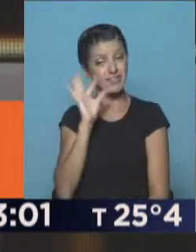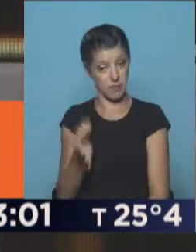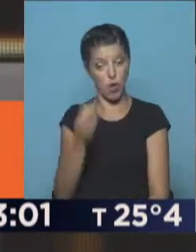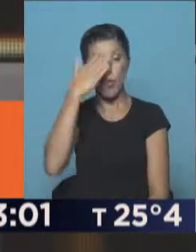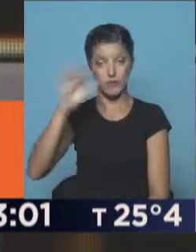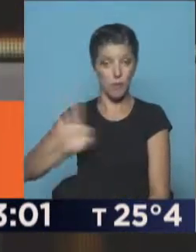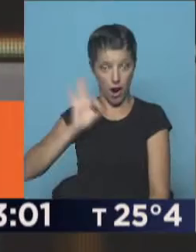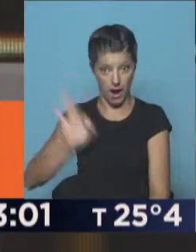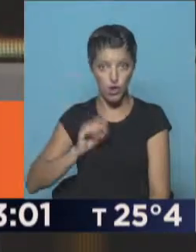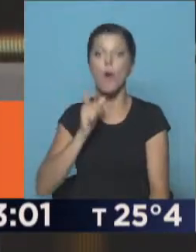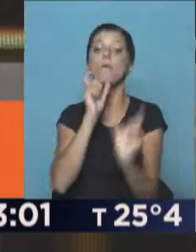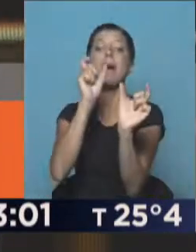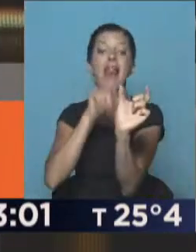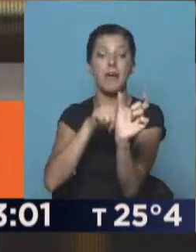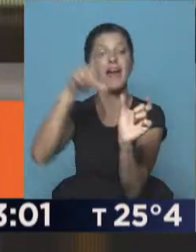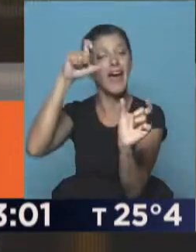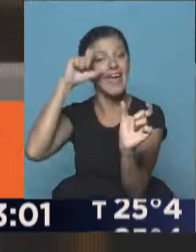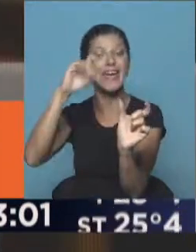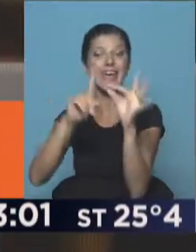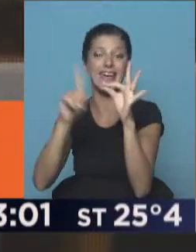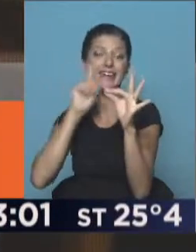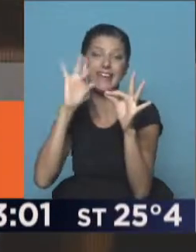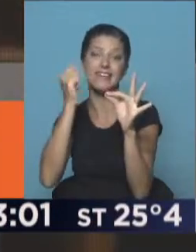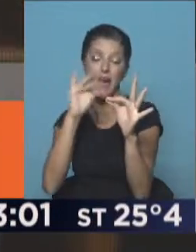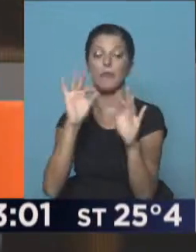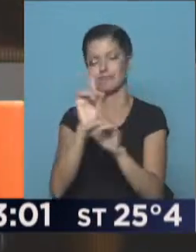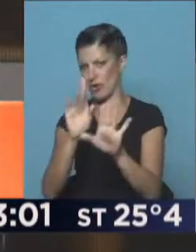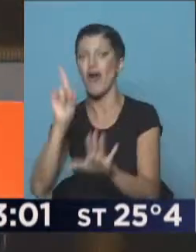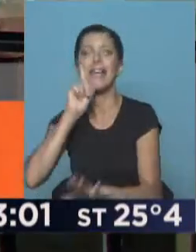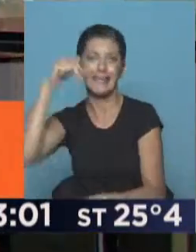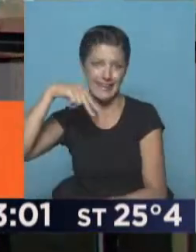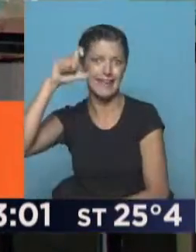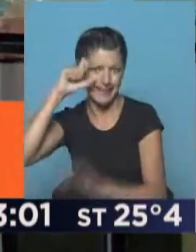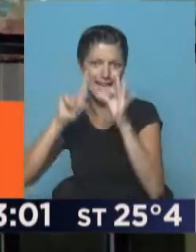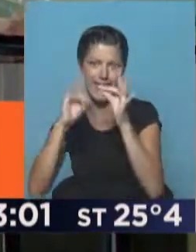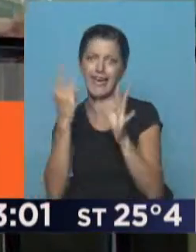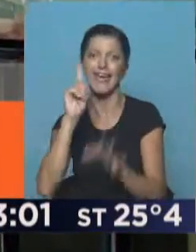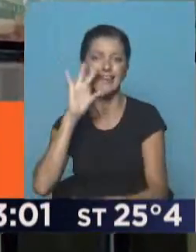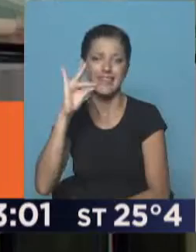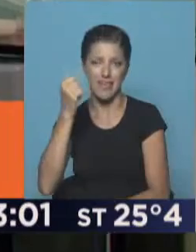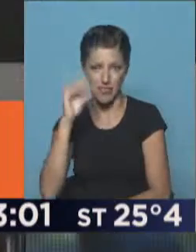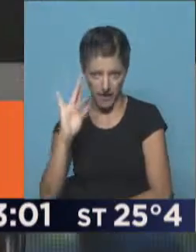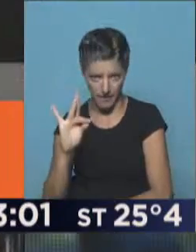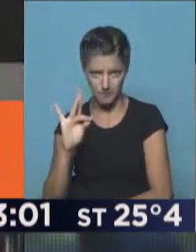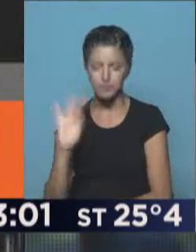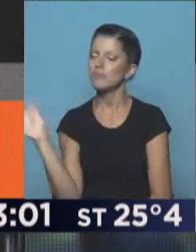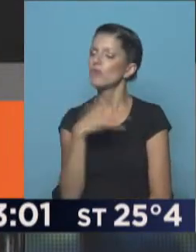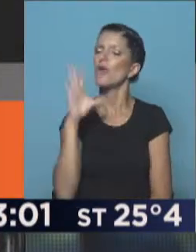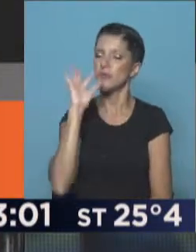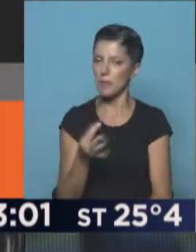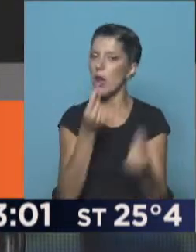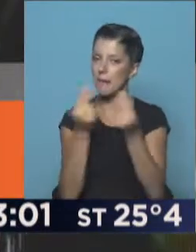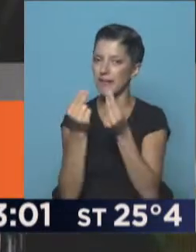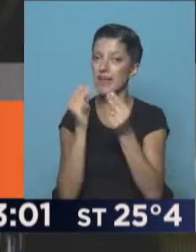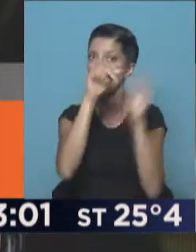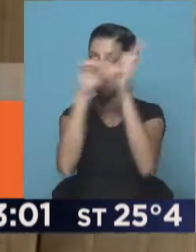es equidad, mejor dicho, inequidad. Y entonces lo que sí sabemos también es que la plata se concentró mucho. Es decir, hay mucha